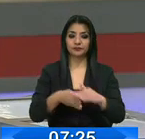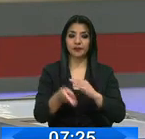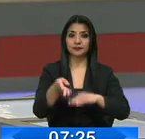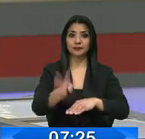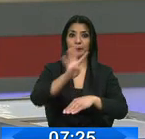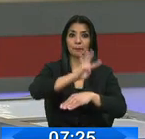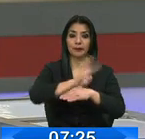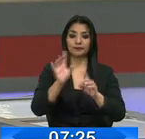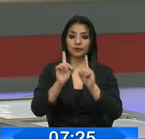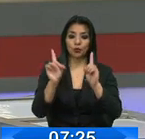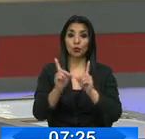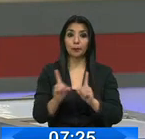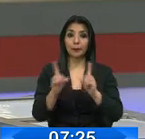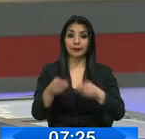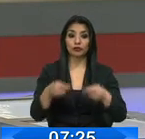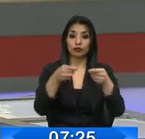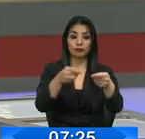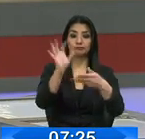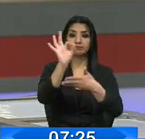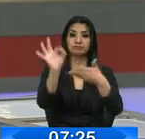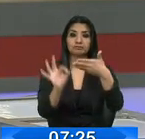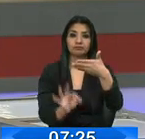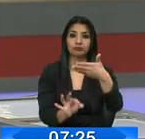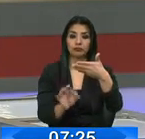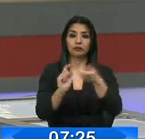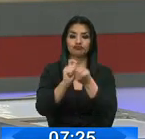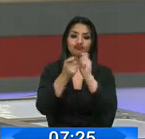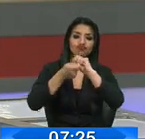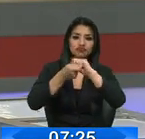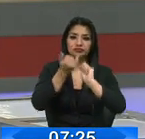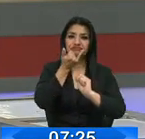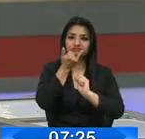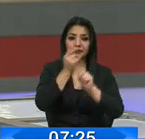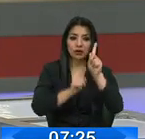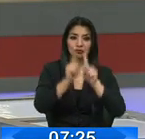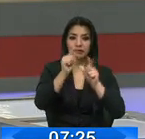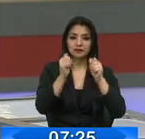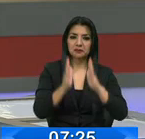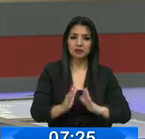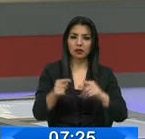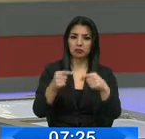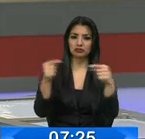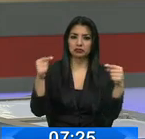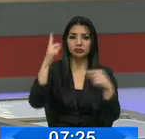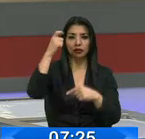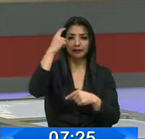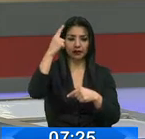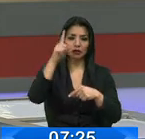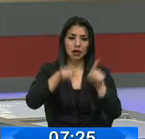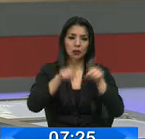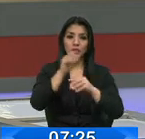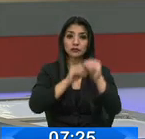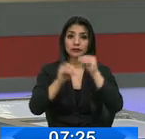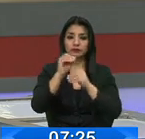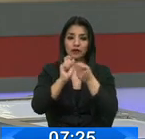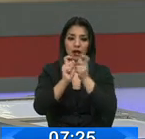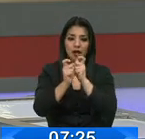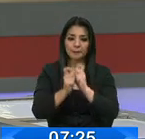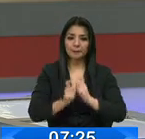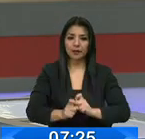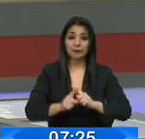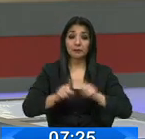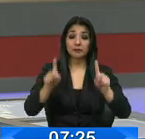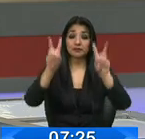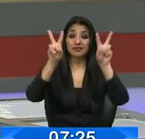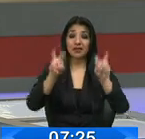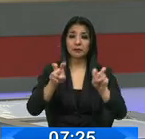llegó el documento con la proforma presupuestaria corregida según los legisladores de oposición. Aunque el gobierno ha acogido varias observaciones, aún quedan